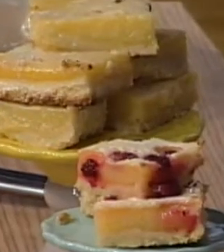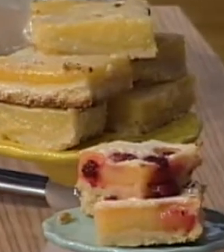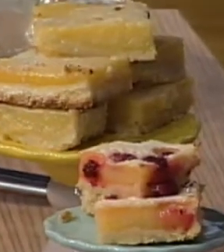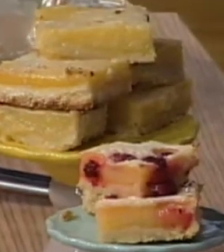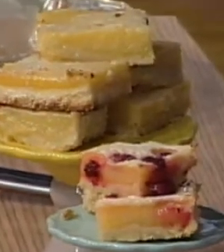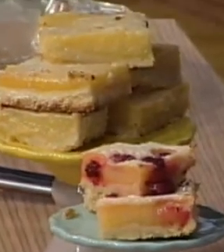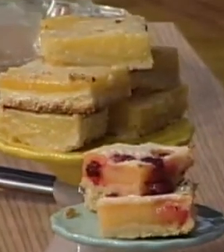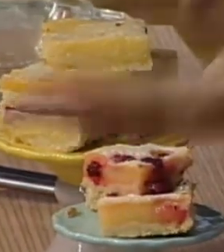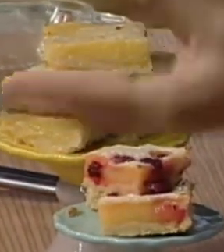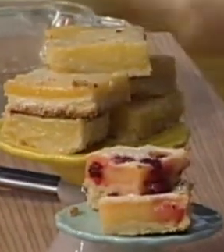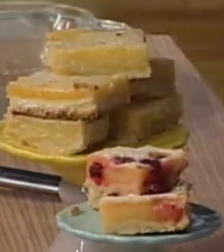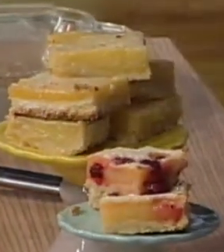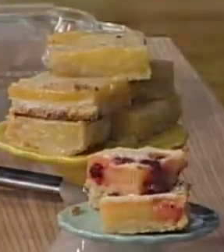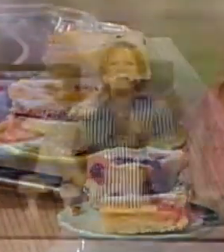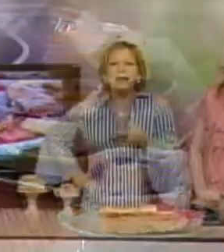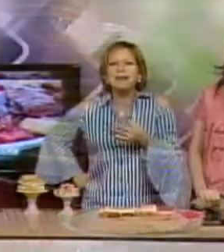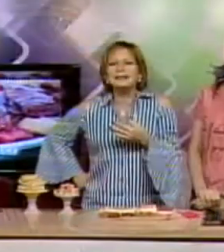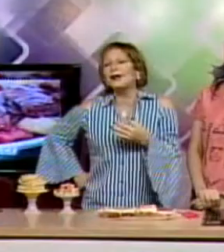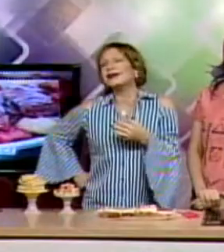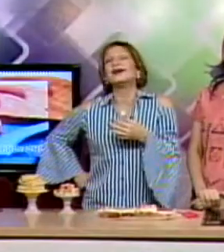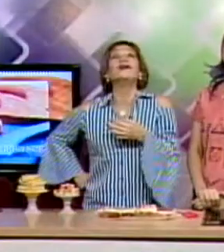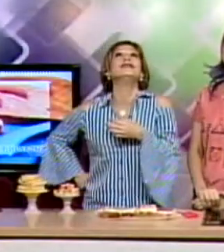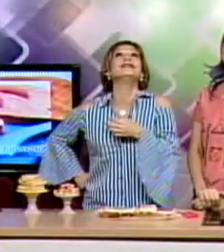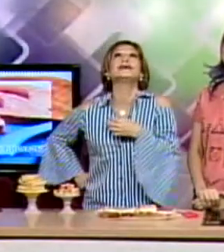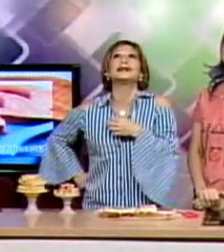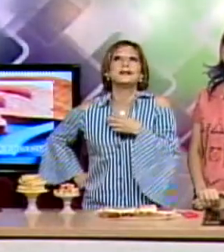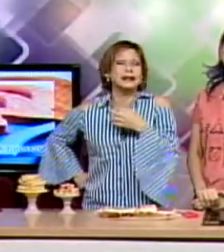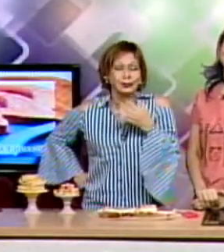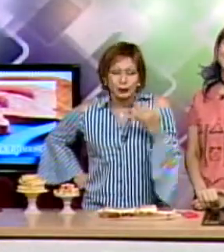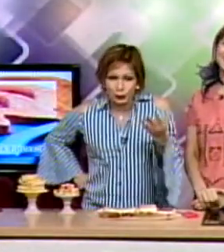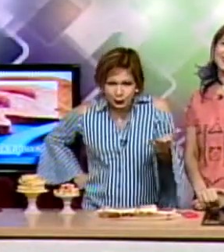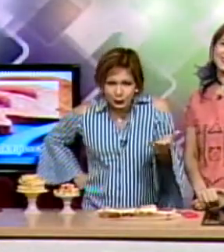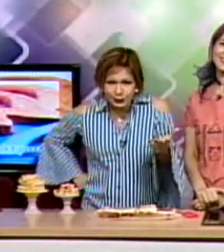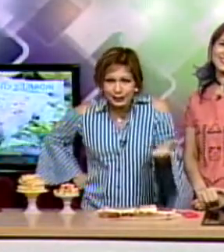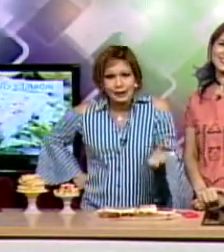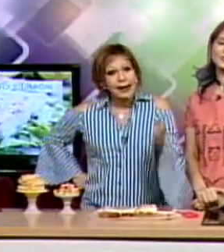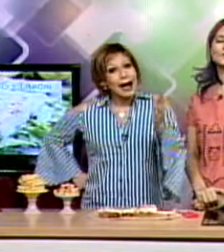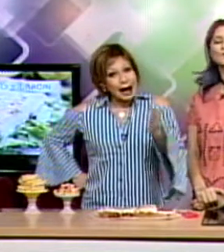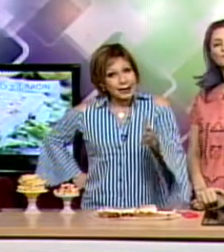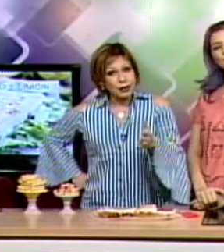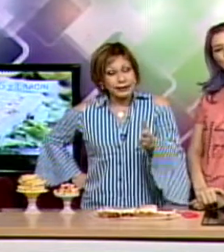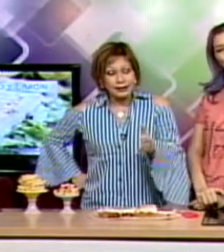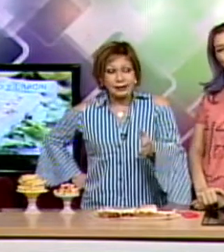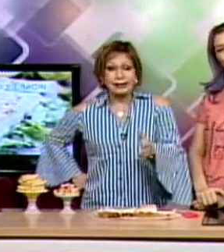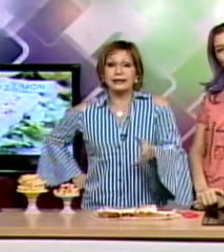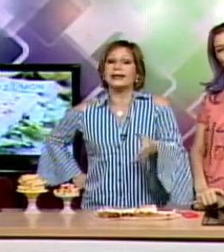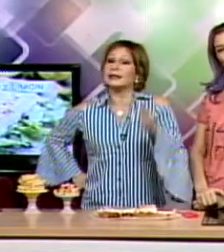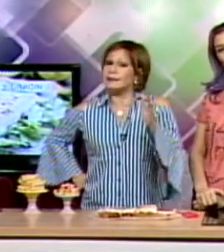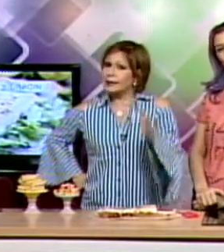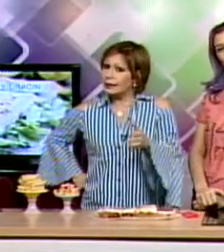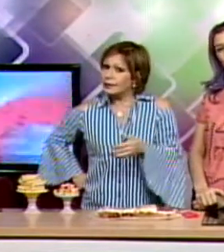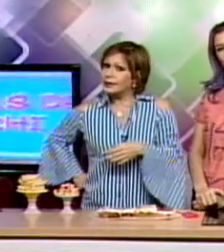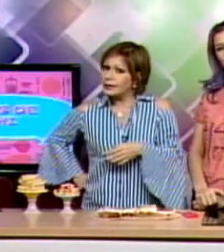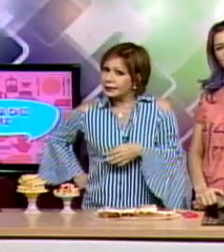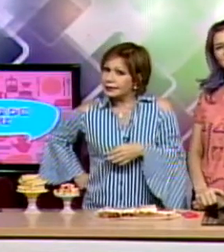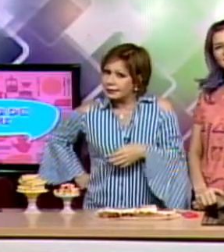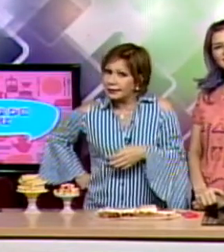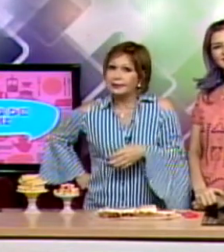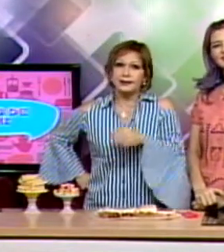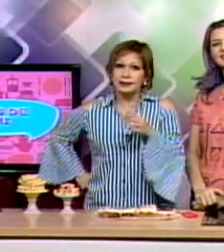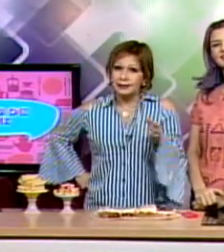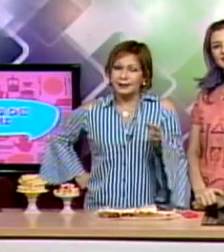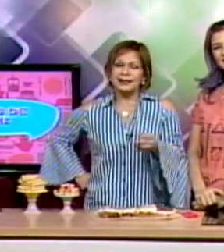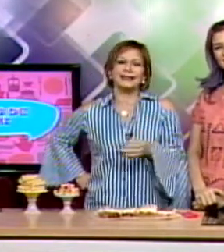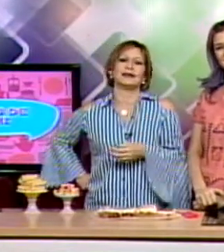semana de los postres. Yo como siempre les deseo que tengan un fin de semana maravilloso, ¿verdad? Hagan lo que tengan que hacer y también hagan lo que quieren